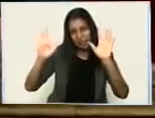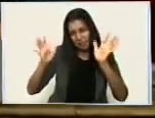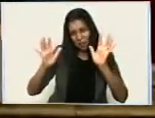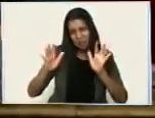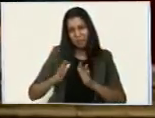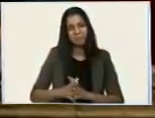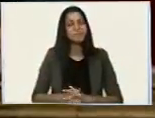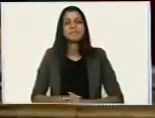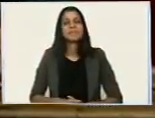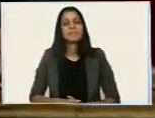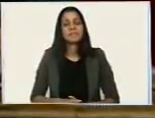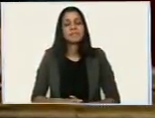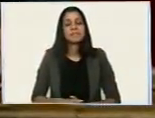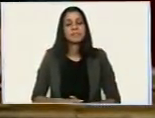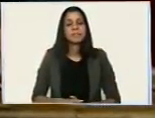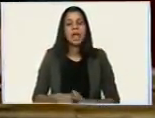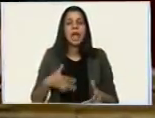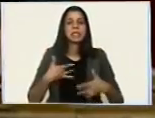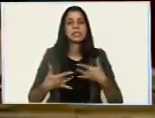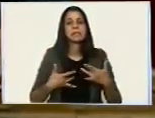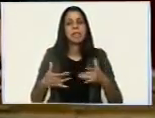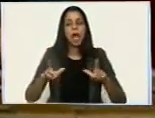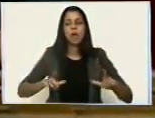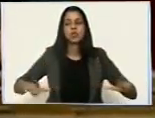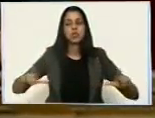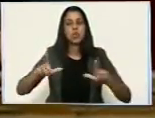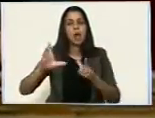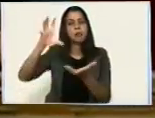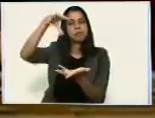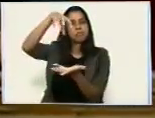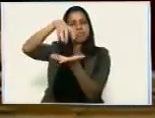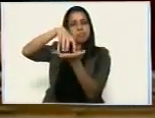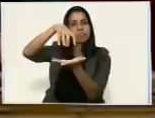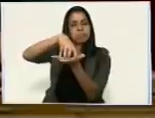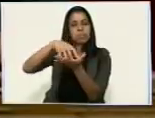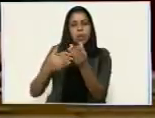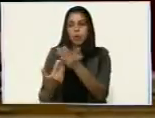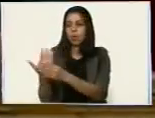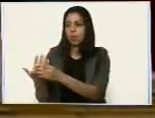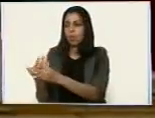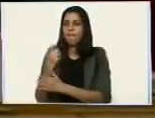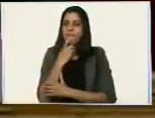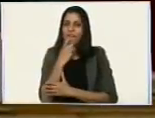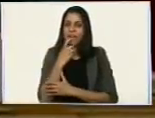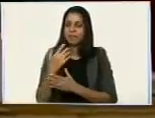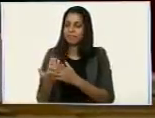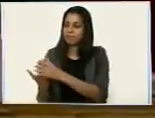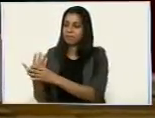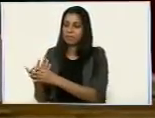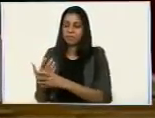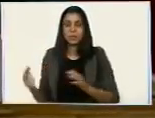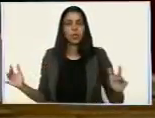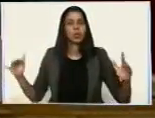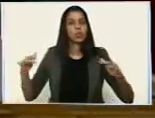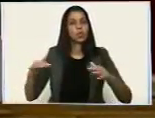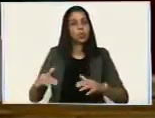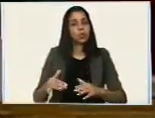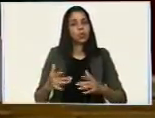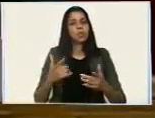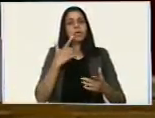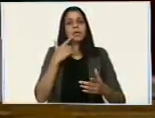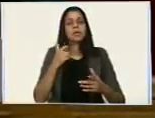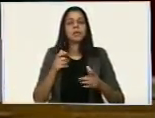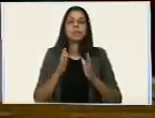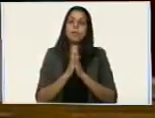honores. El cual se efectuará en el espacio dispuesto para tal efecto en los jardines del Palacio Federal Legislativo, agradeciendo el mayor orden en dicho desplazamiento y